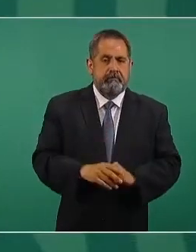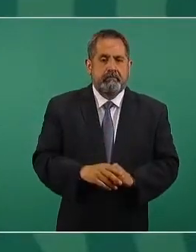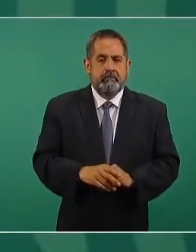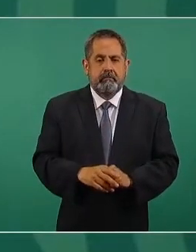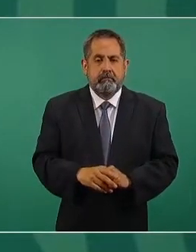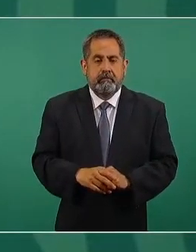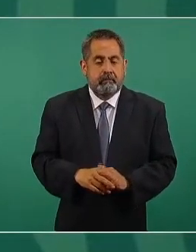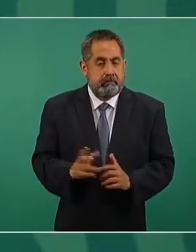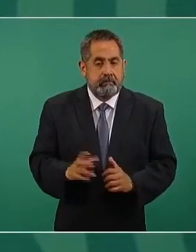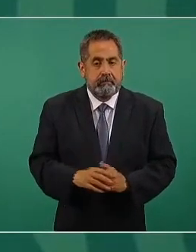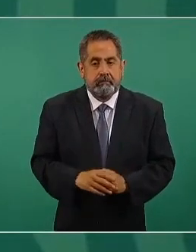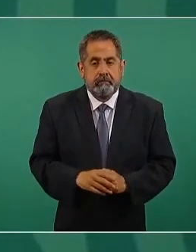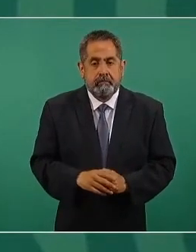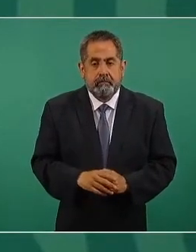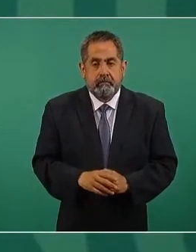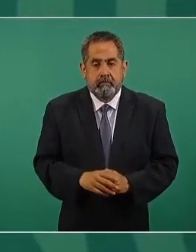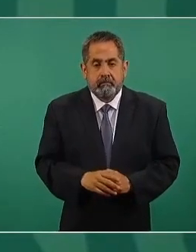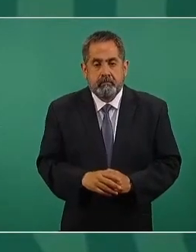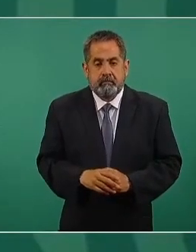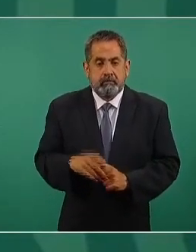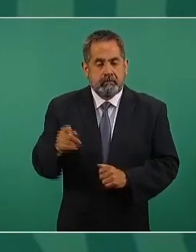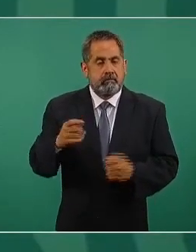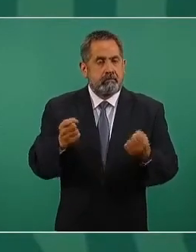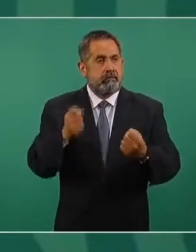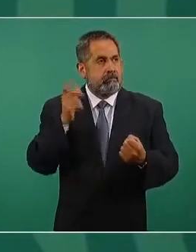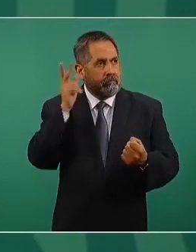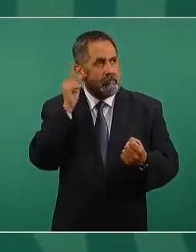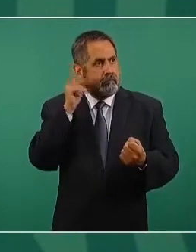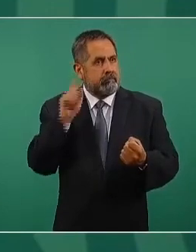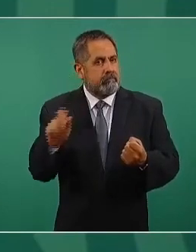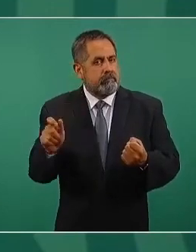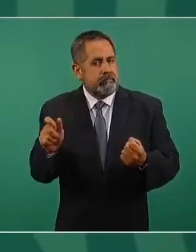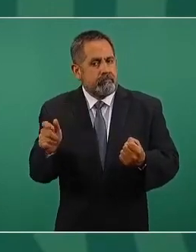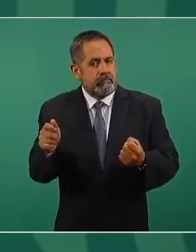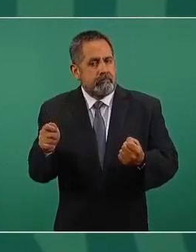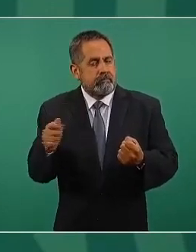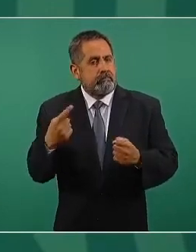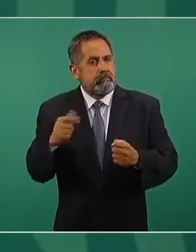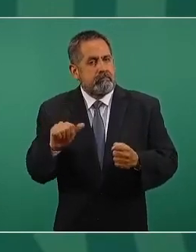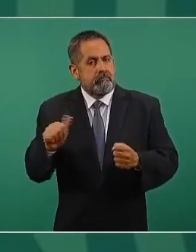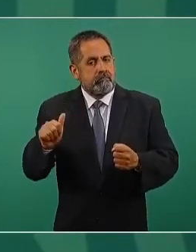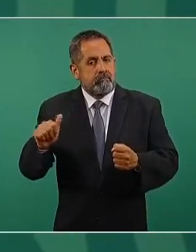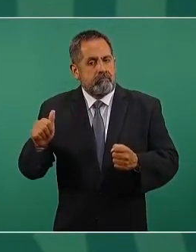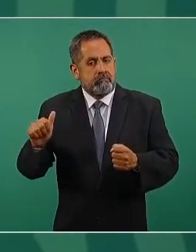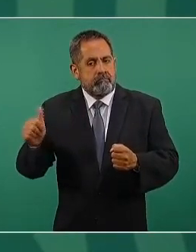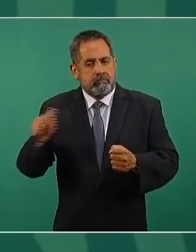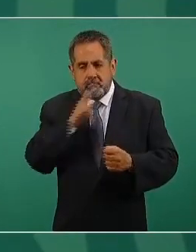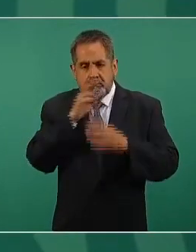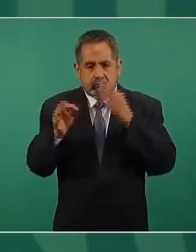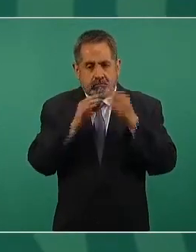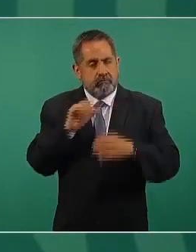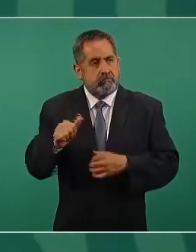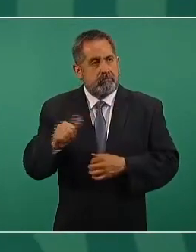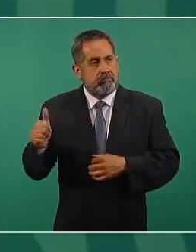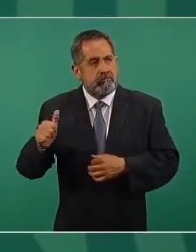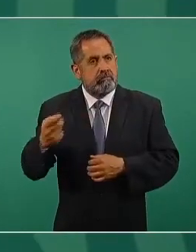de que van a estar pasando todos los noticieros todos los